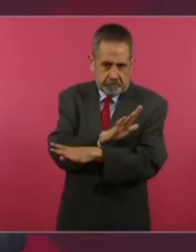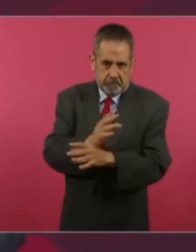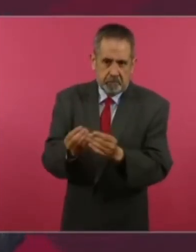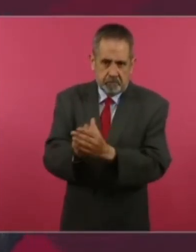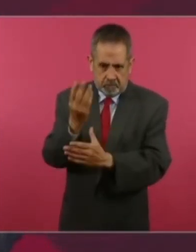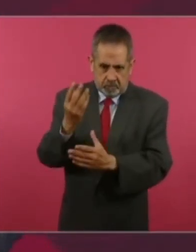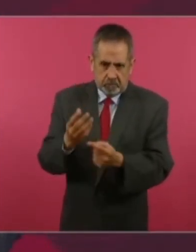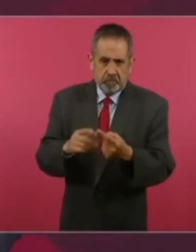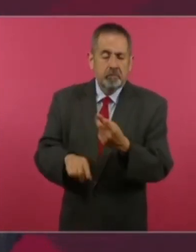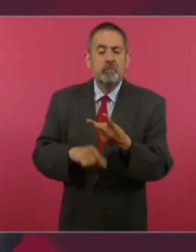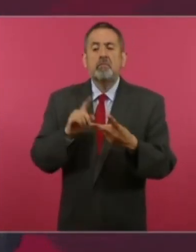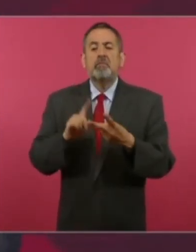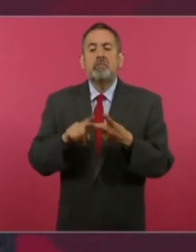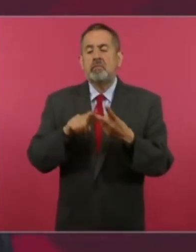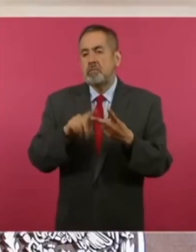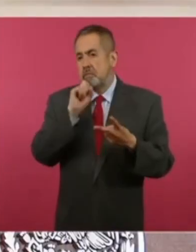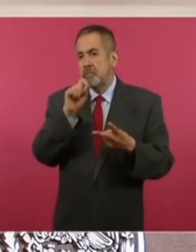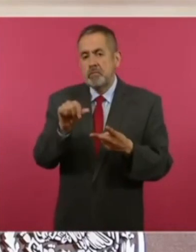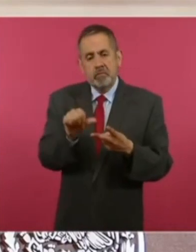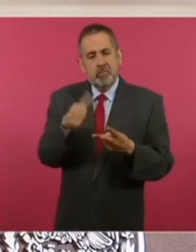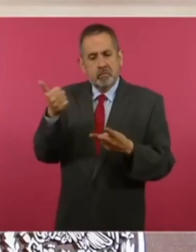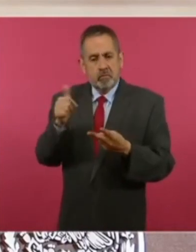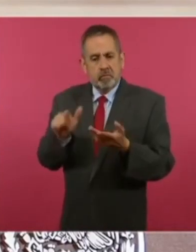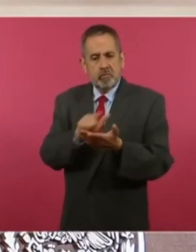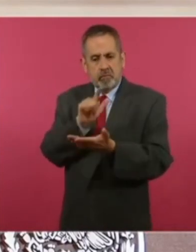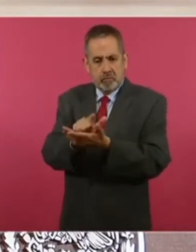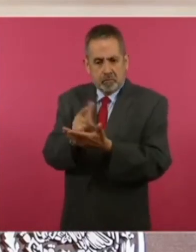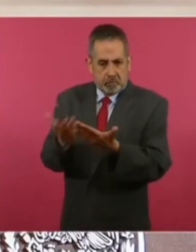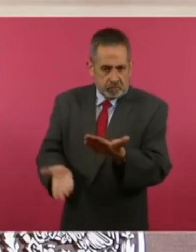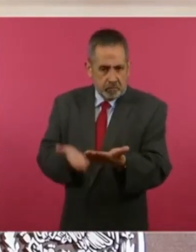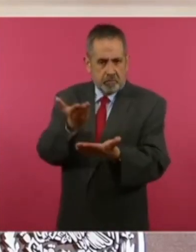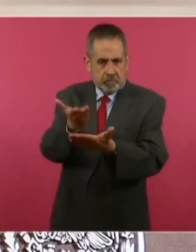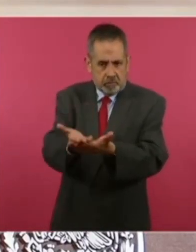reforma para